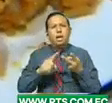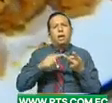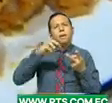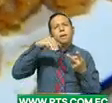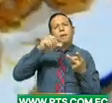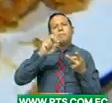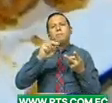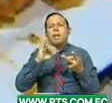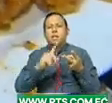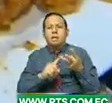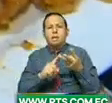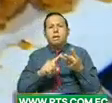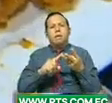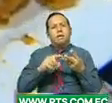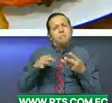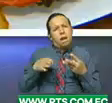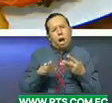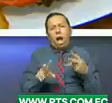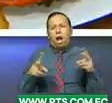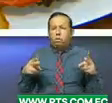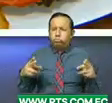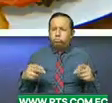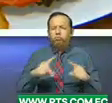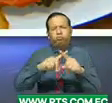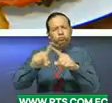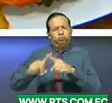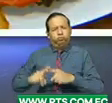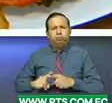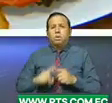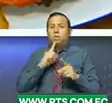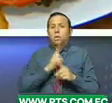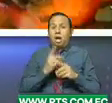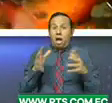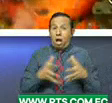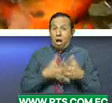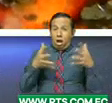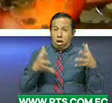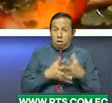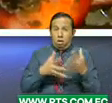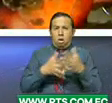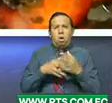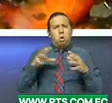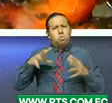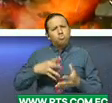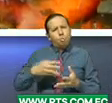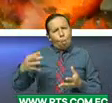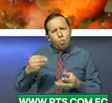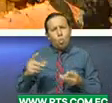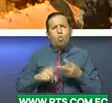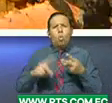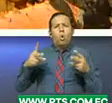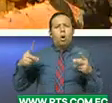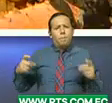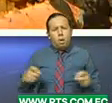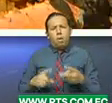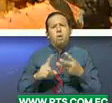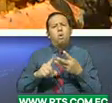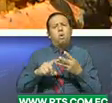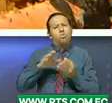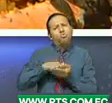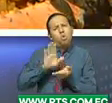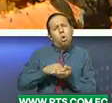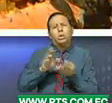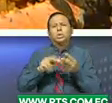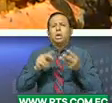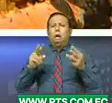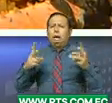El arroz marinero tiene una variedad de todos los mariscos, exactamente todo. Tenemos pulpo, tiene camarón, tiene concha, tiene cangrejo. El cocazo, digo,